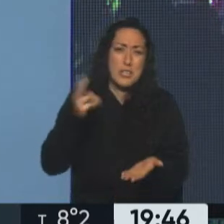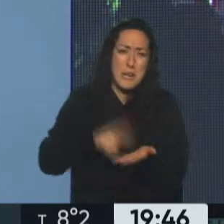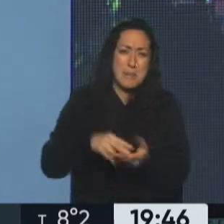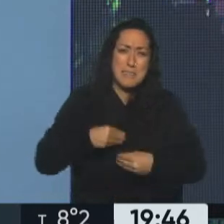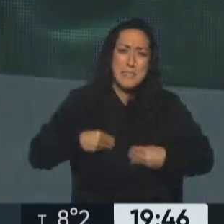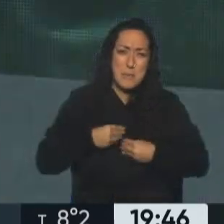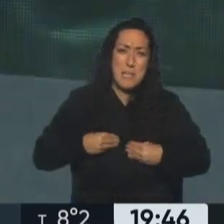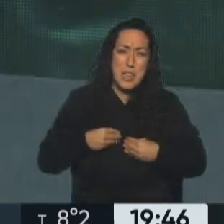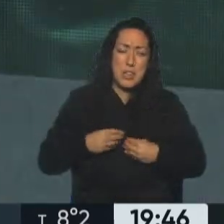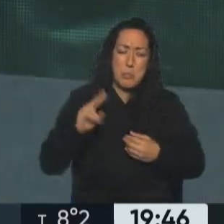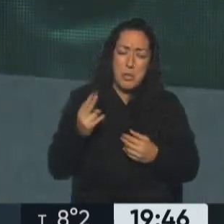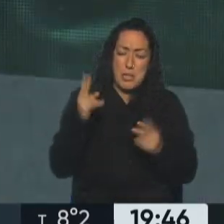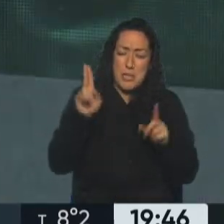de sus hijas